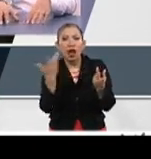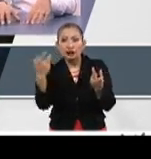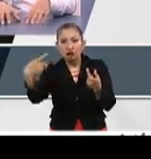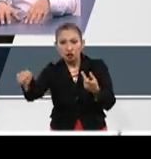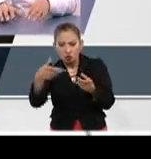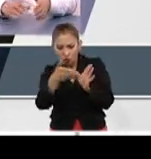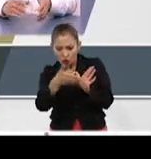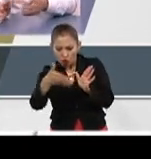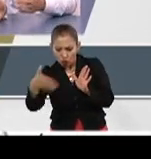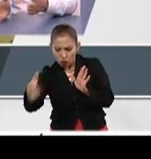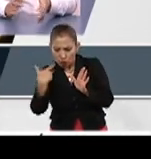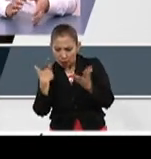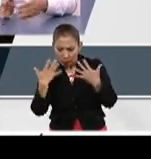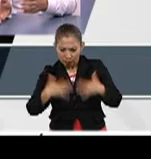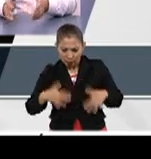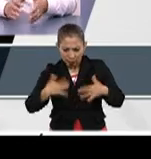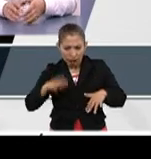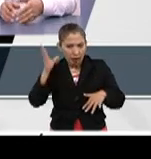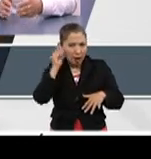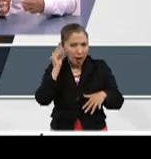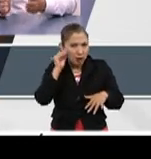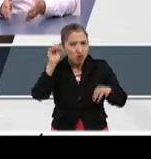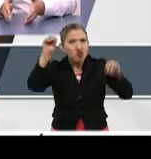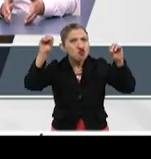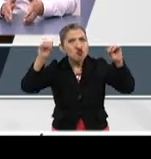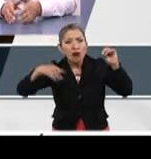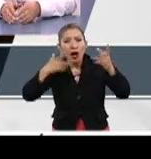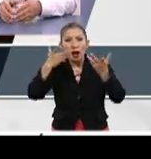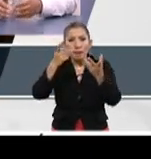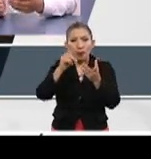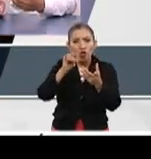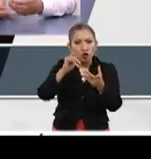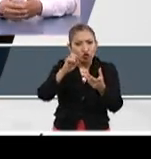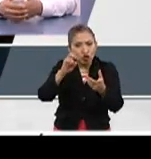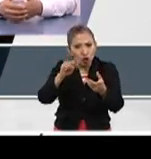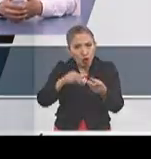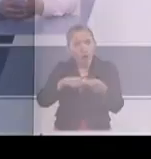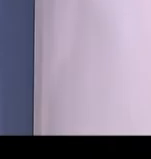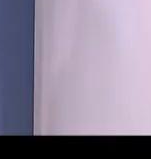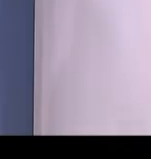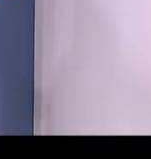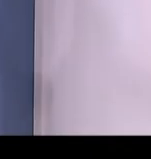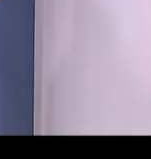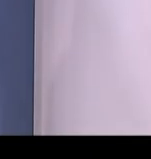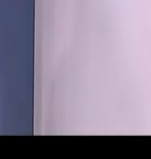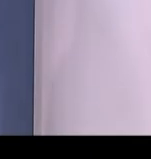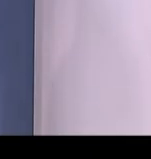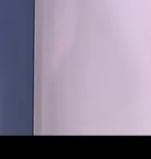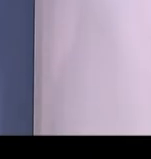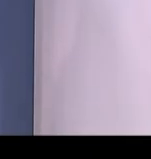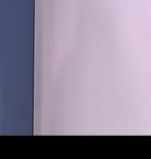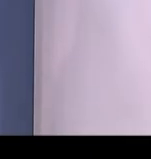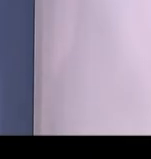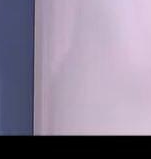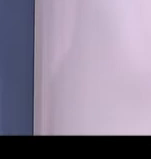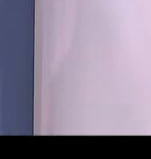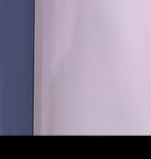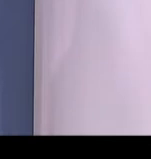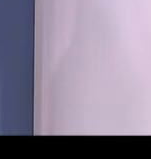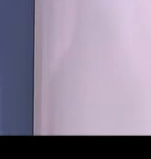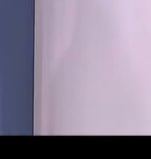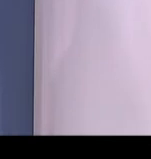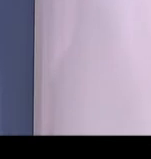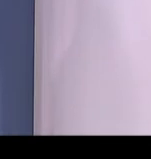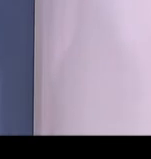toda la parte de la vestimenta radiofónica, aprenderán a producirse, aprenderán a operarse. Igualmente mencionó cuál es el